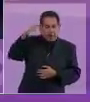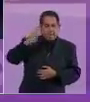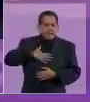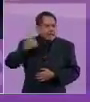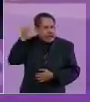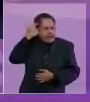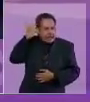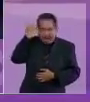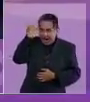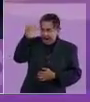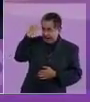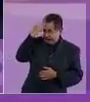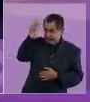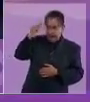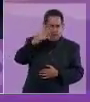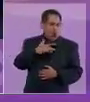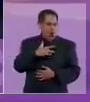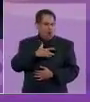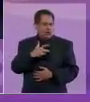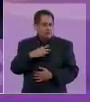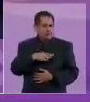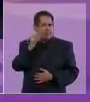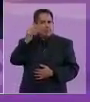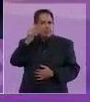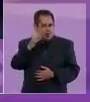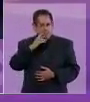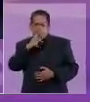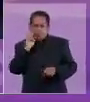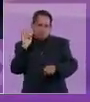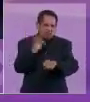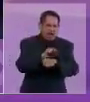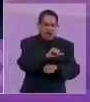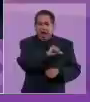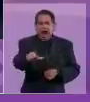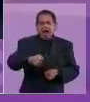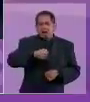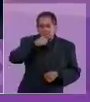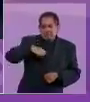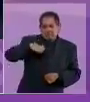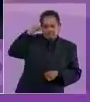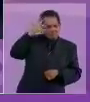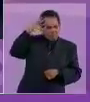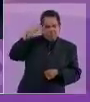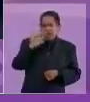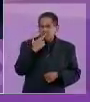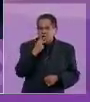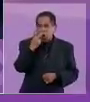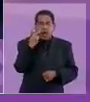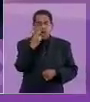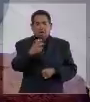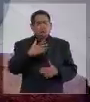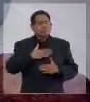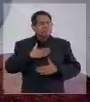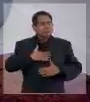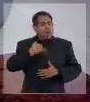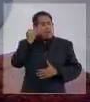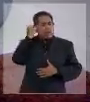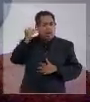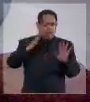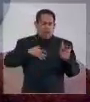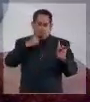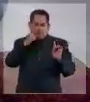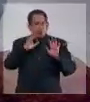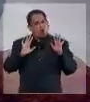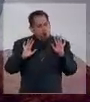cabeza y de este corazón. El mejor programa social de los últimos tiempos. O sea, no presumo, pero